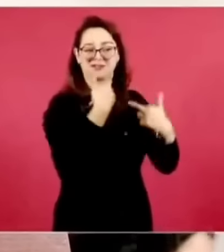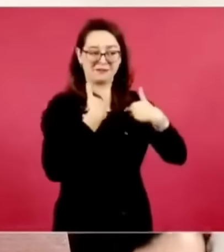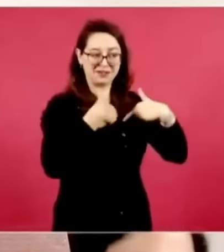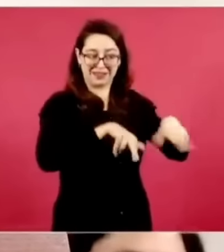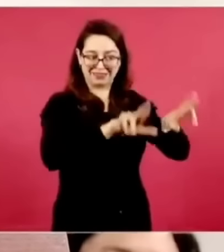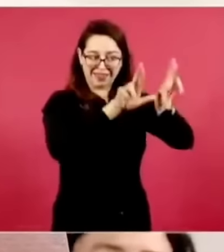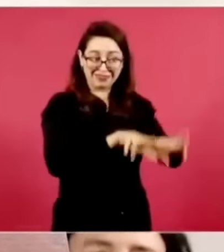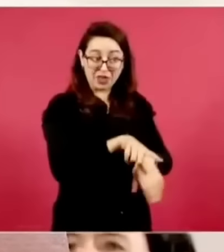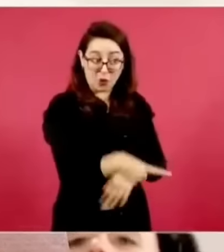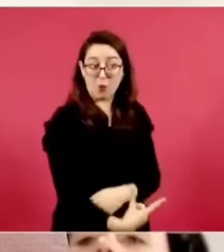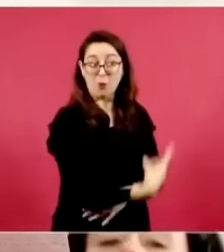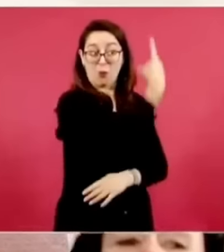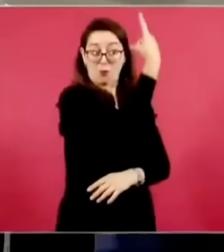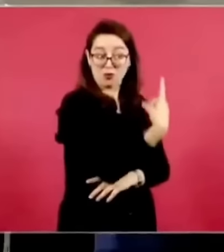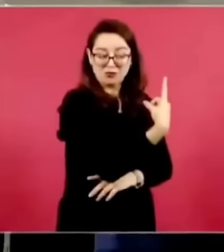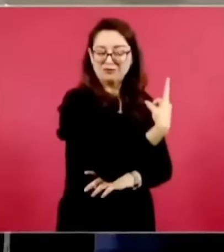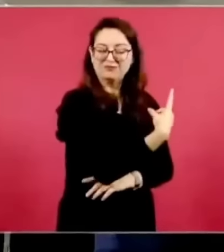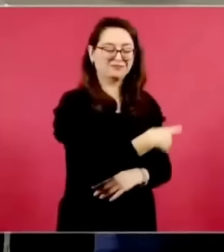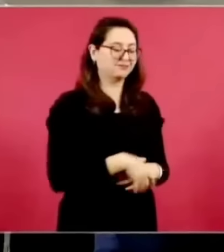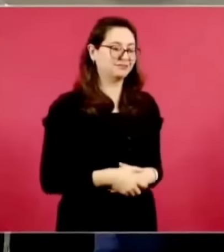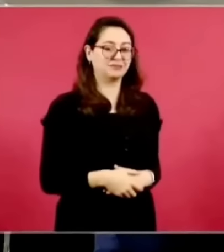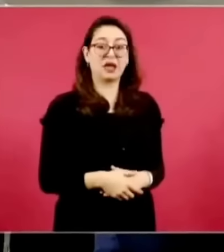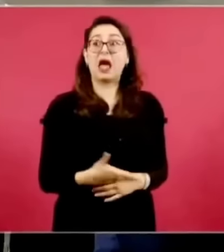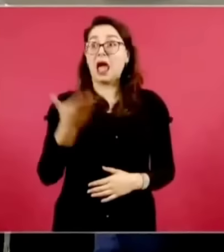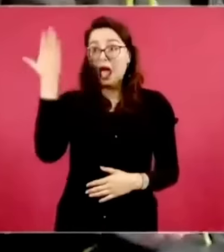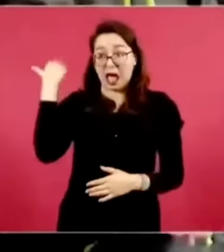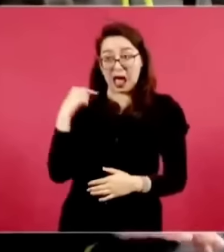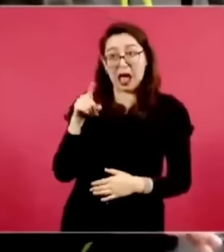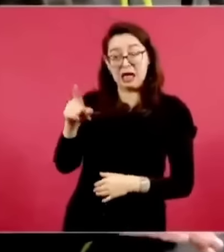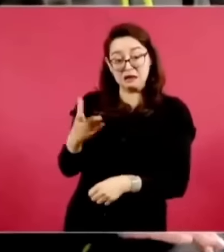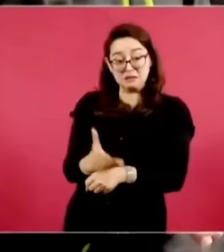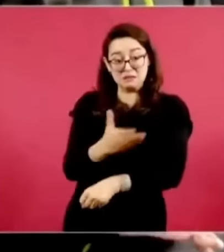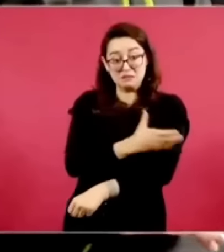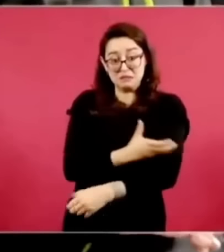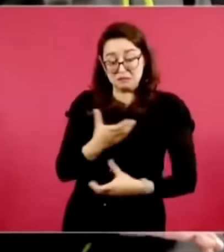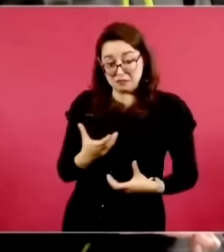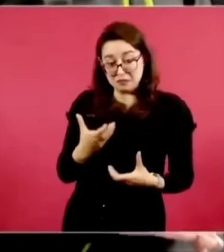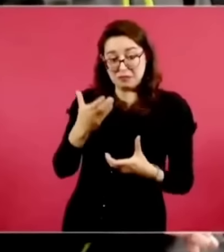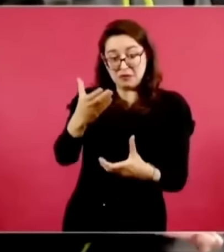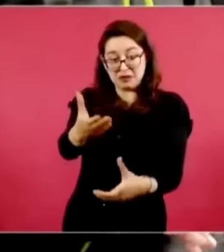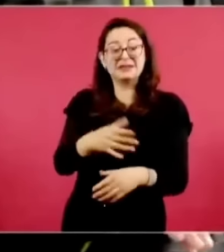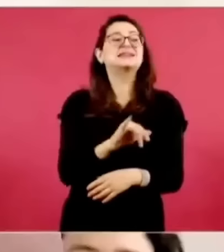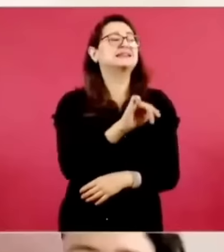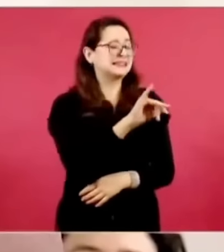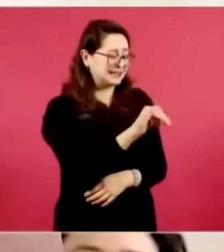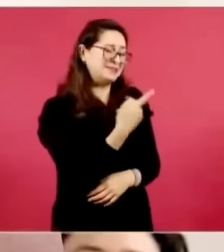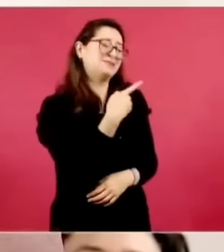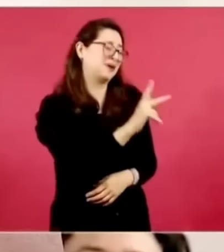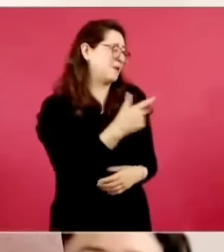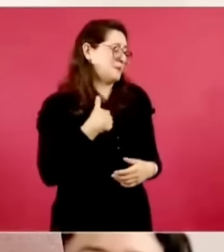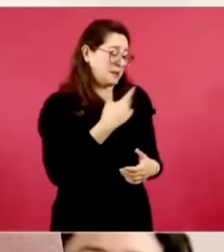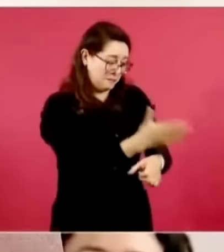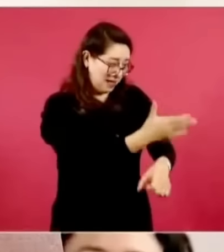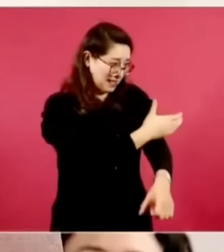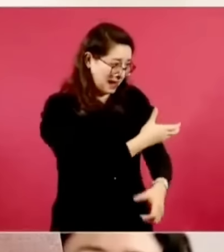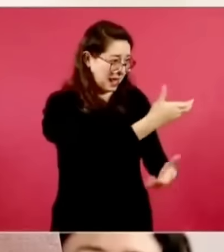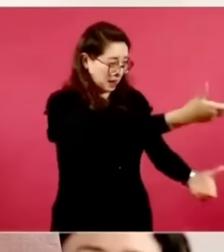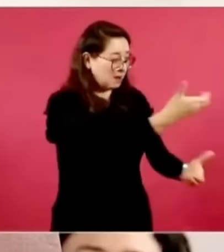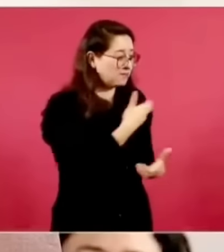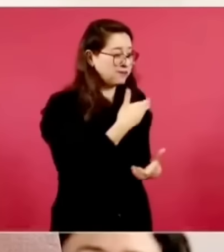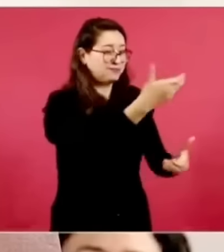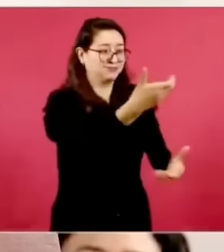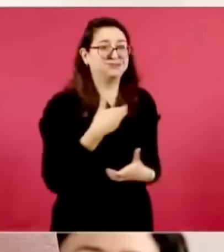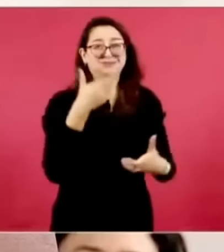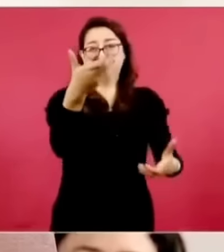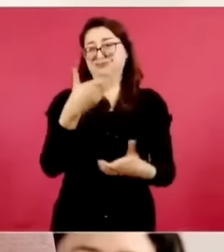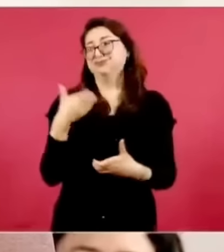no no no es así es el que le entregó a usted el bastón de Mando señor presidente s s sí pero a mí me han entregado bastón de mando En todas